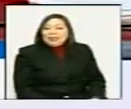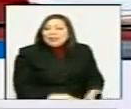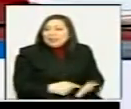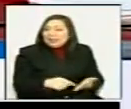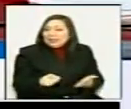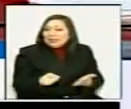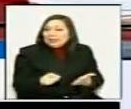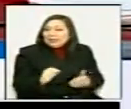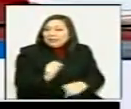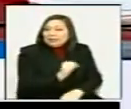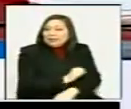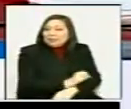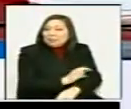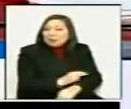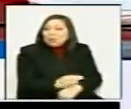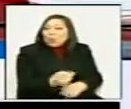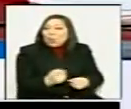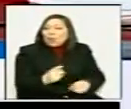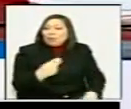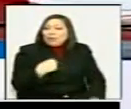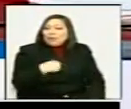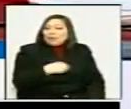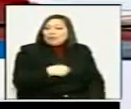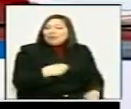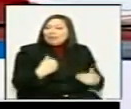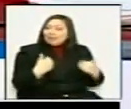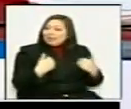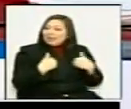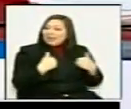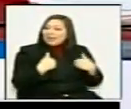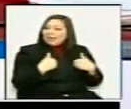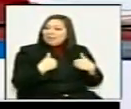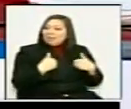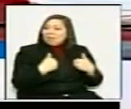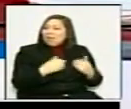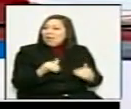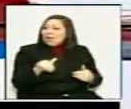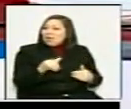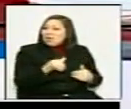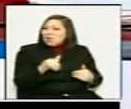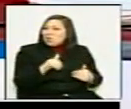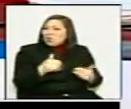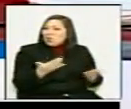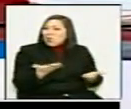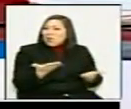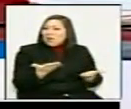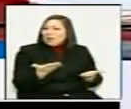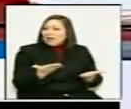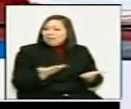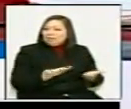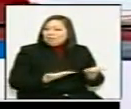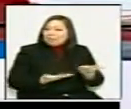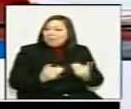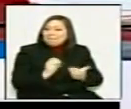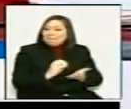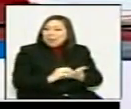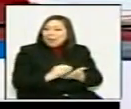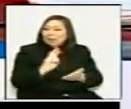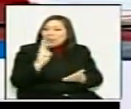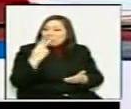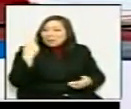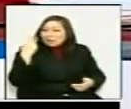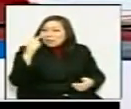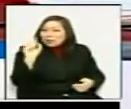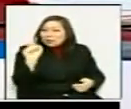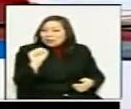Retirarse de San Martín cuando nosotros teníamos igualmente una cartera de inversión por más de 2 mil